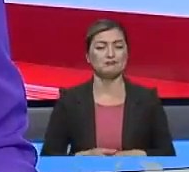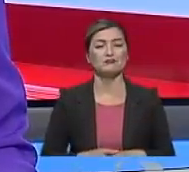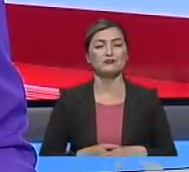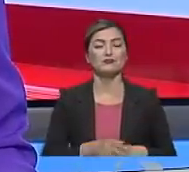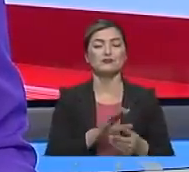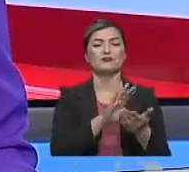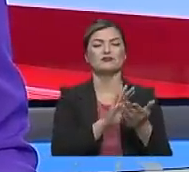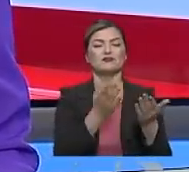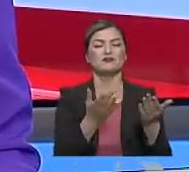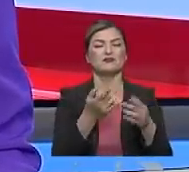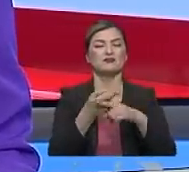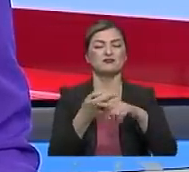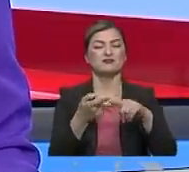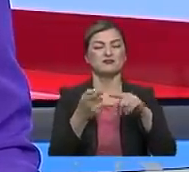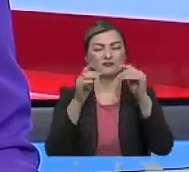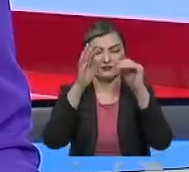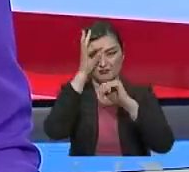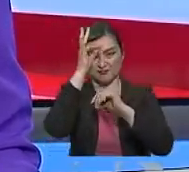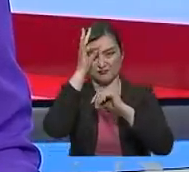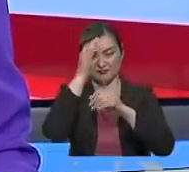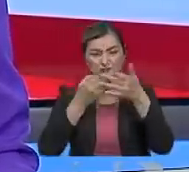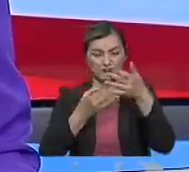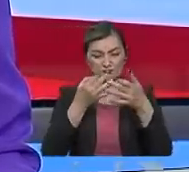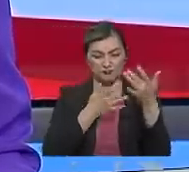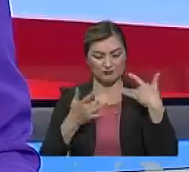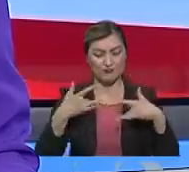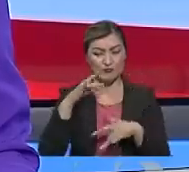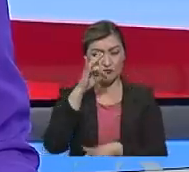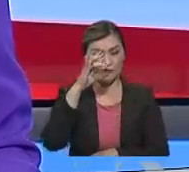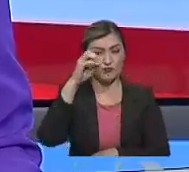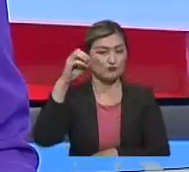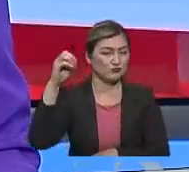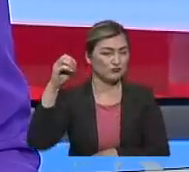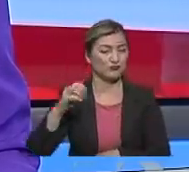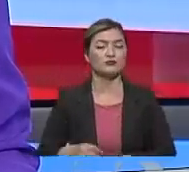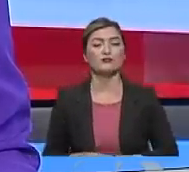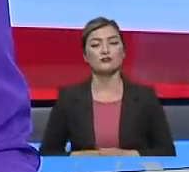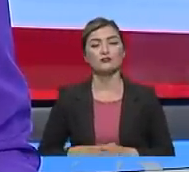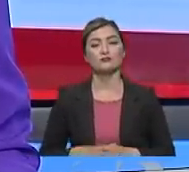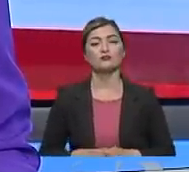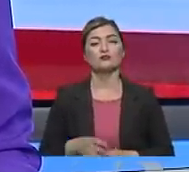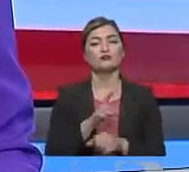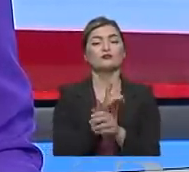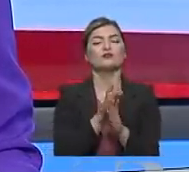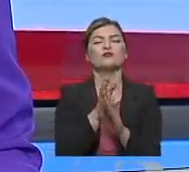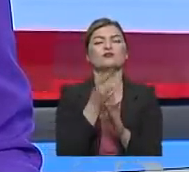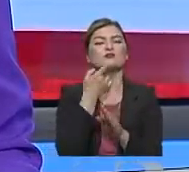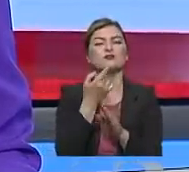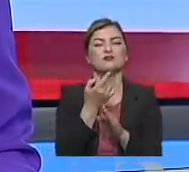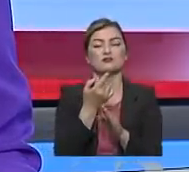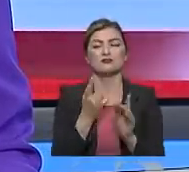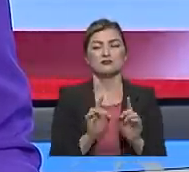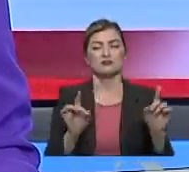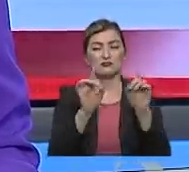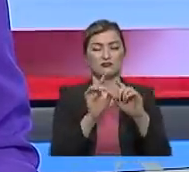casas de salud se registran 800 pacientes con sintomatología del virus. Según especialistas, las cifras incrementarán